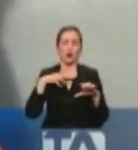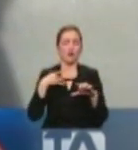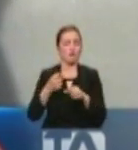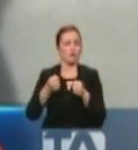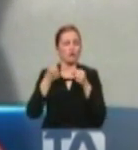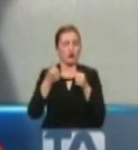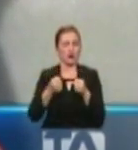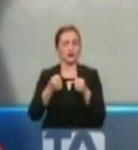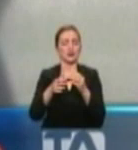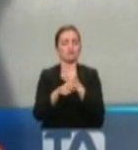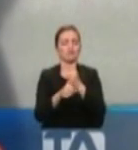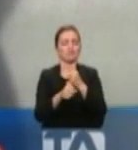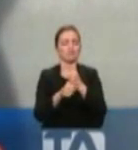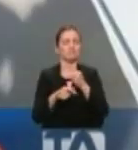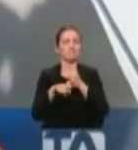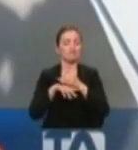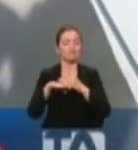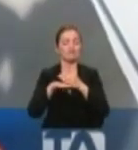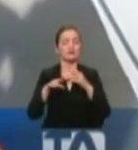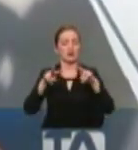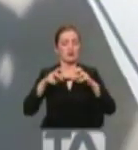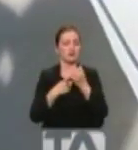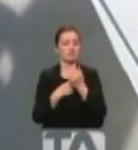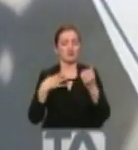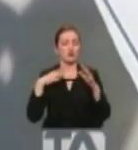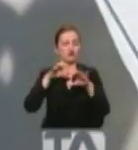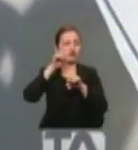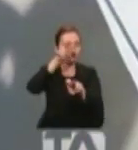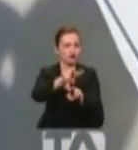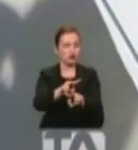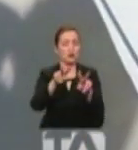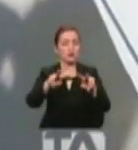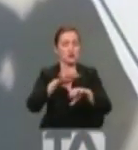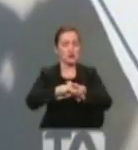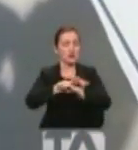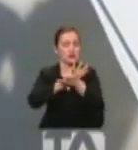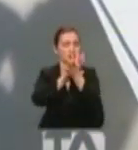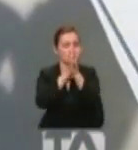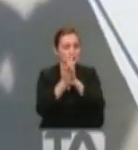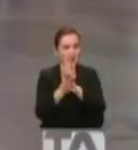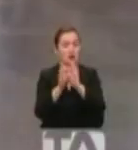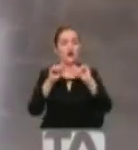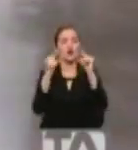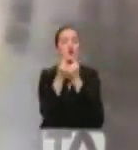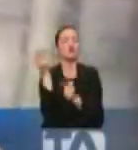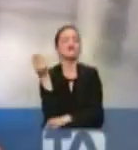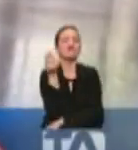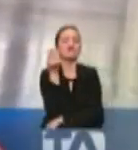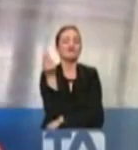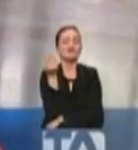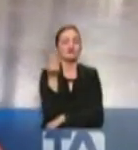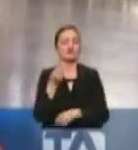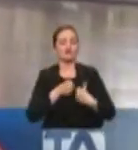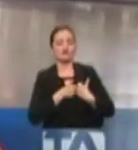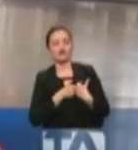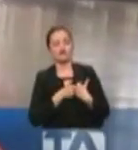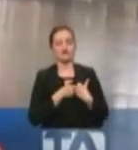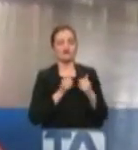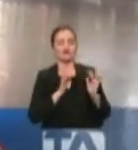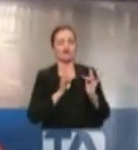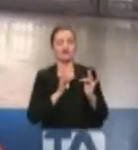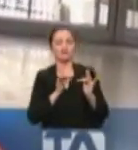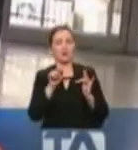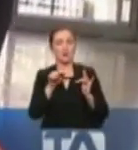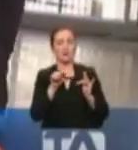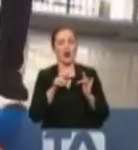en anal. No hay detenidos en este caso y alerta que un grupo de jóvenes que enamoran especialmente a